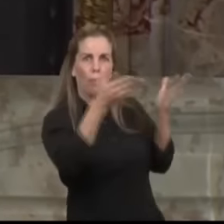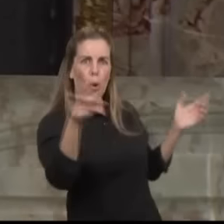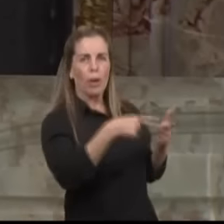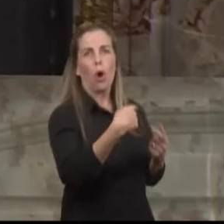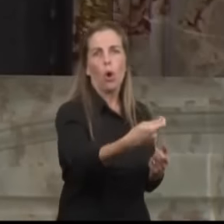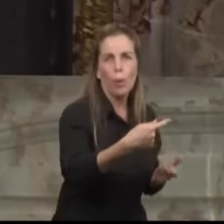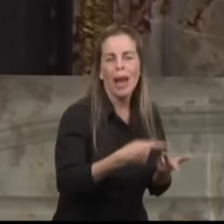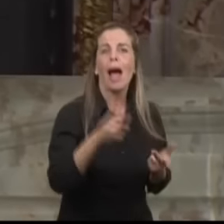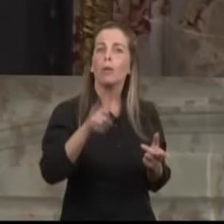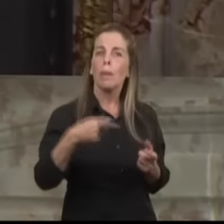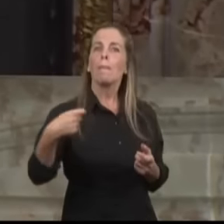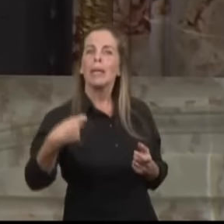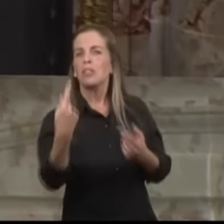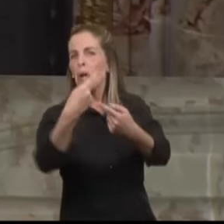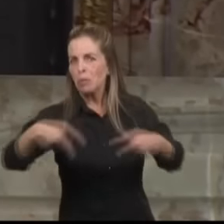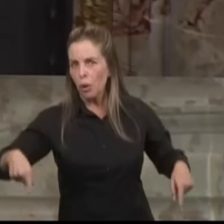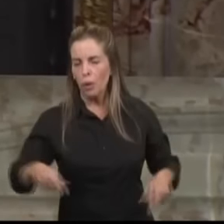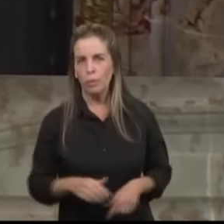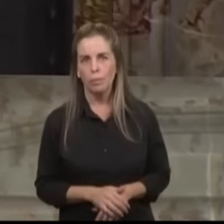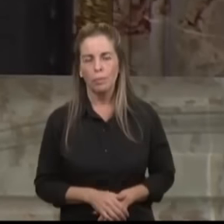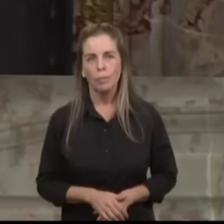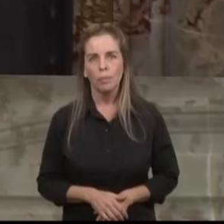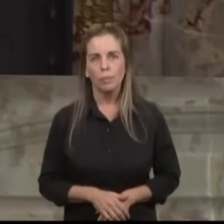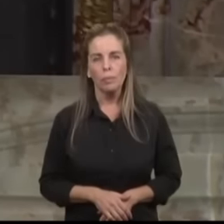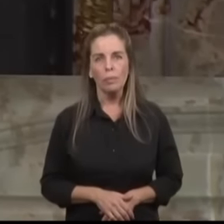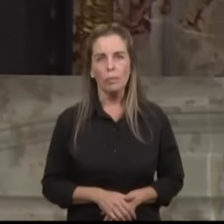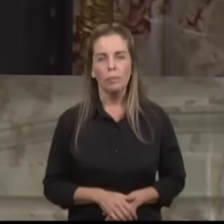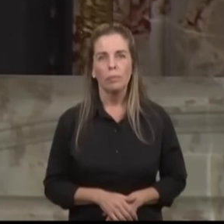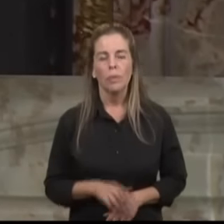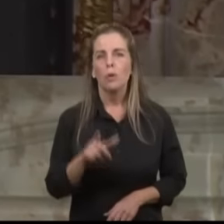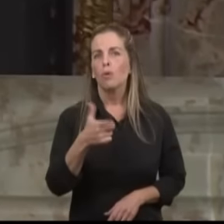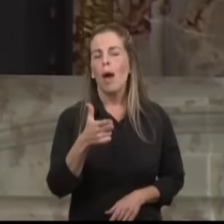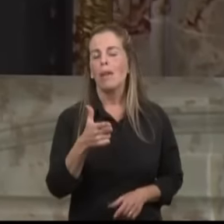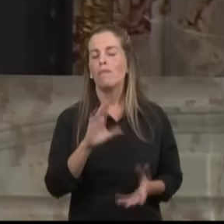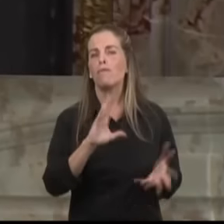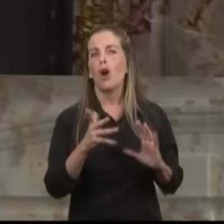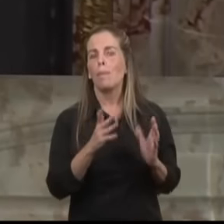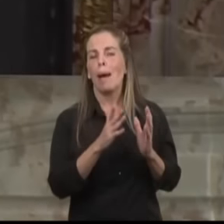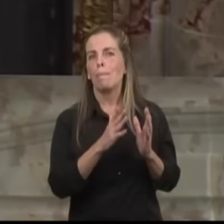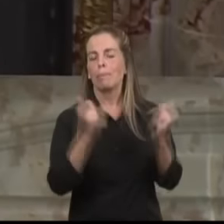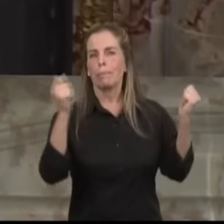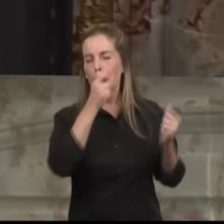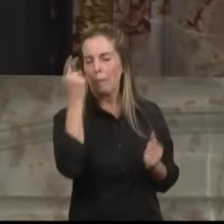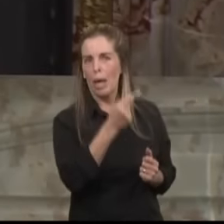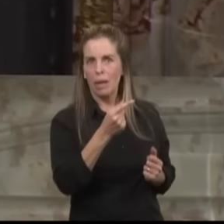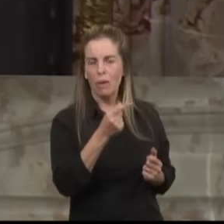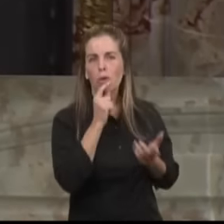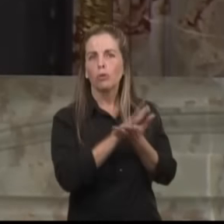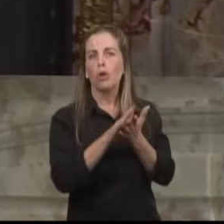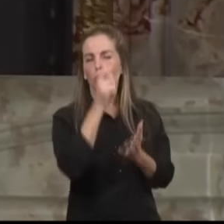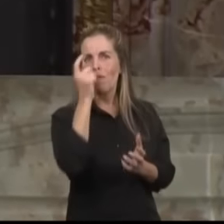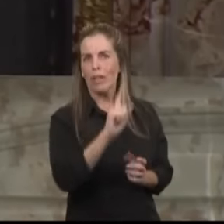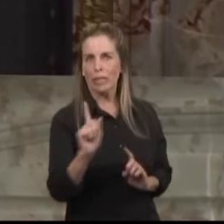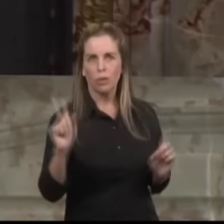jubilados y las asignaciones sociales. Pero no existen atajos en la economía, no hay salida fácil. Como en